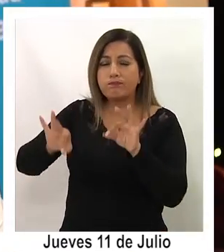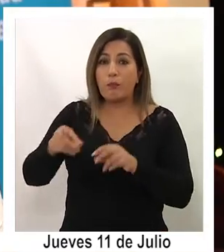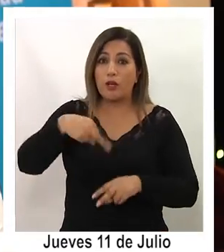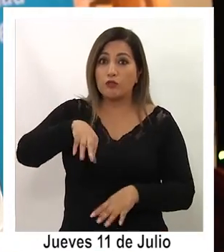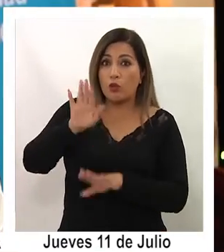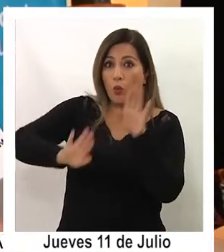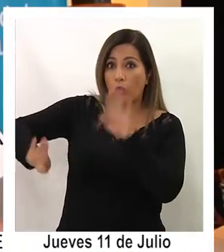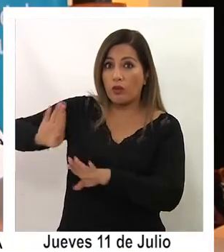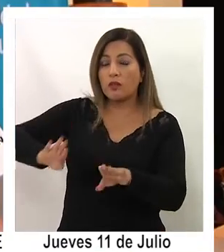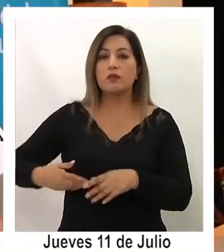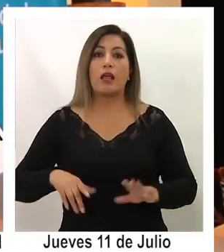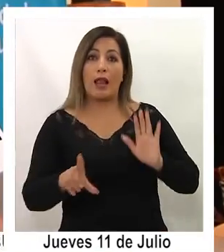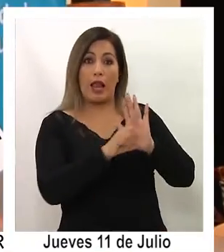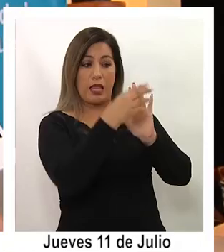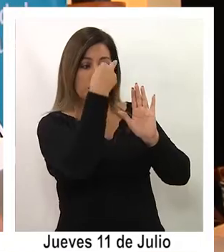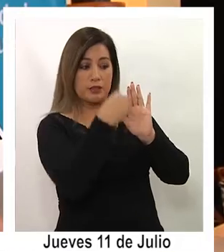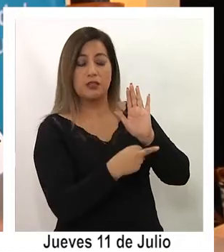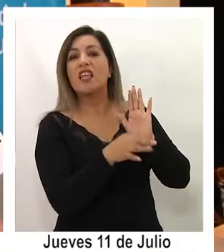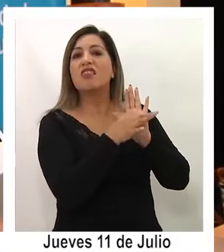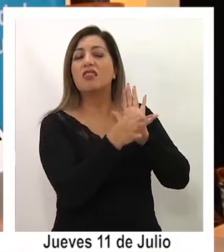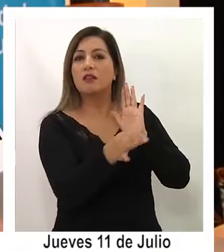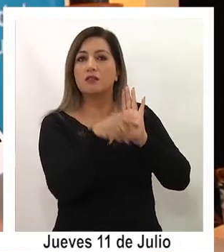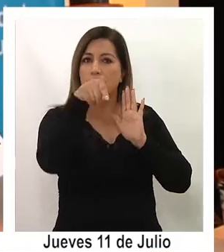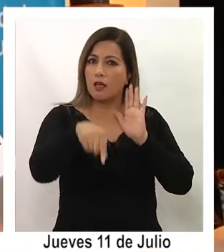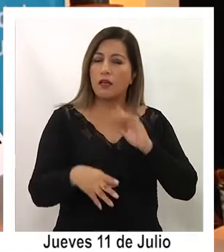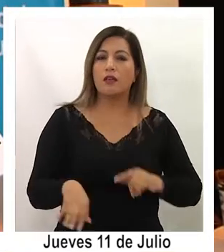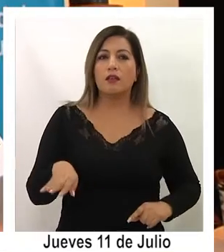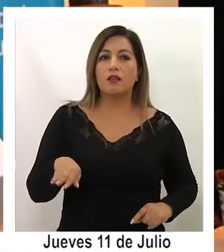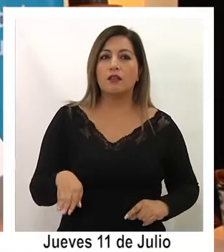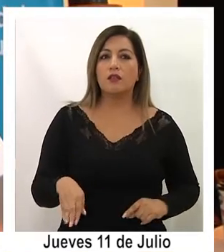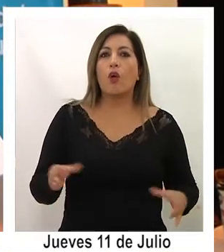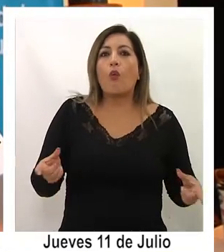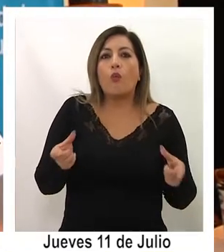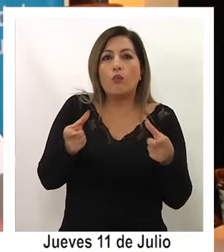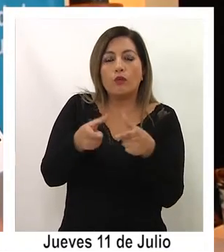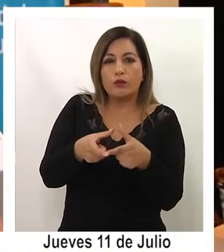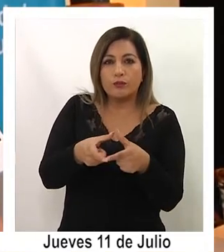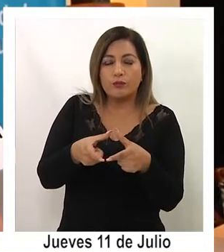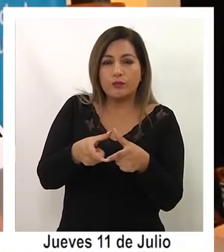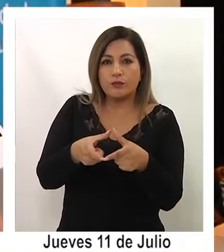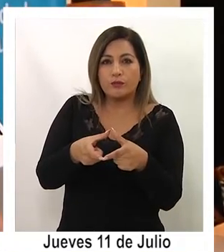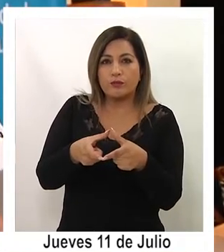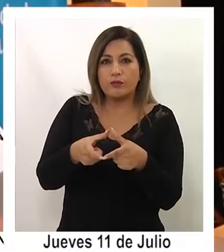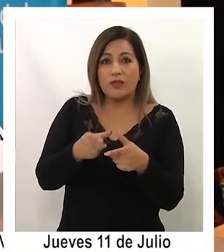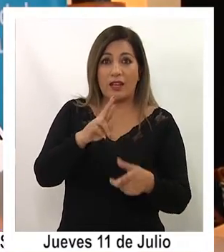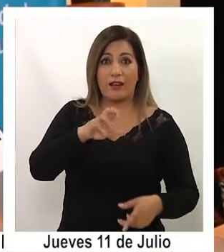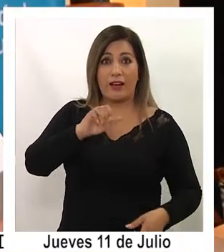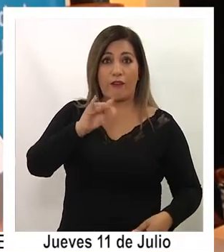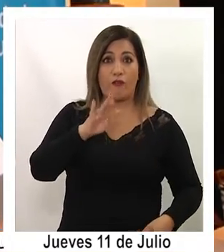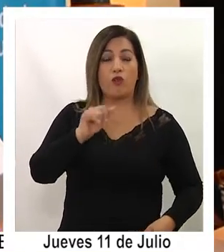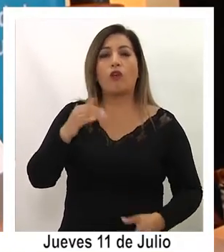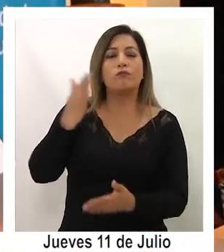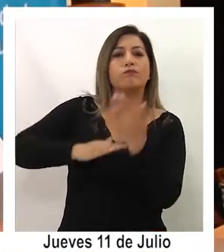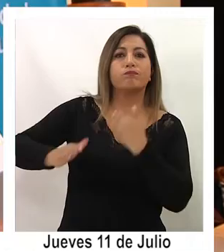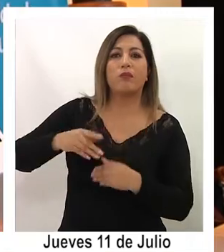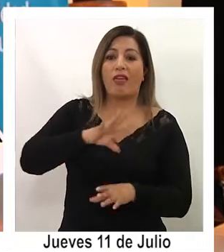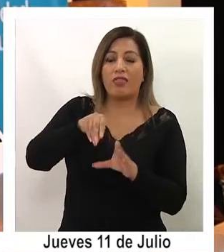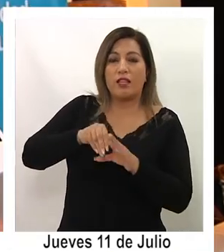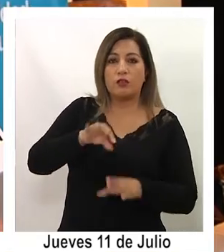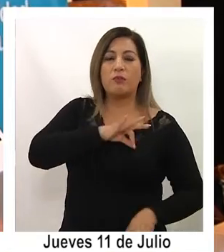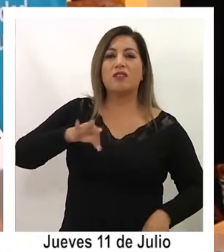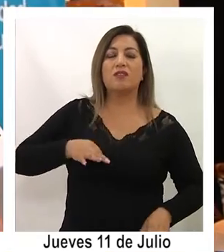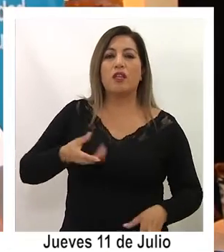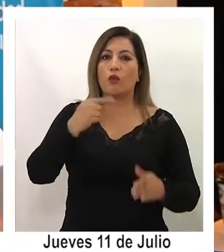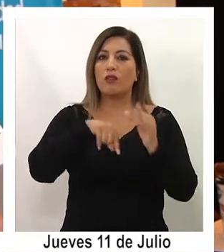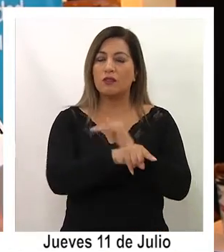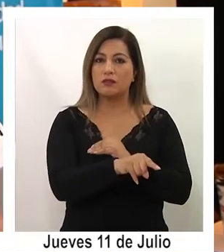refugio? La ley establece claramente que quien califica el refugio es una comisión de refugio que se aloja en el Ministerio del Interior,